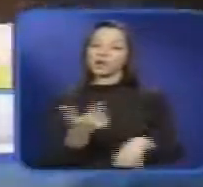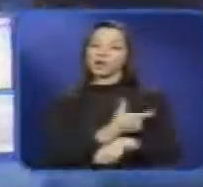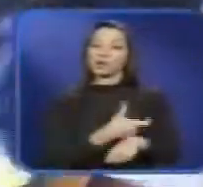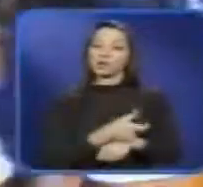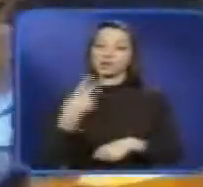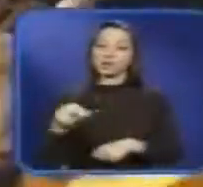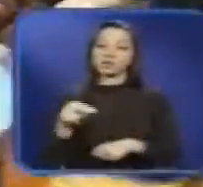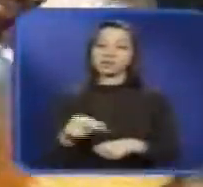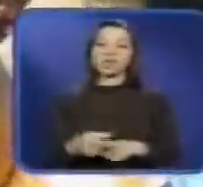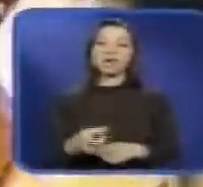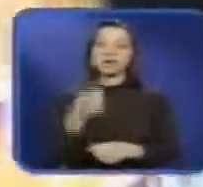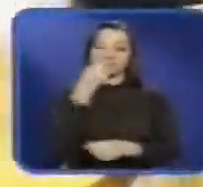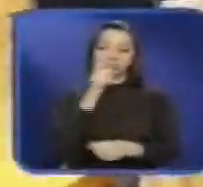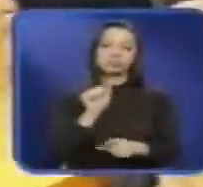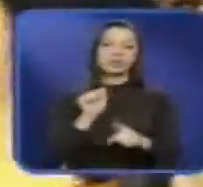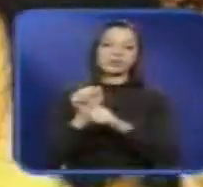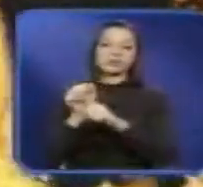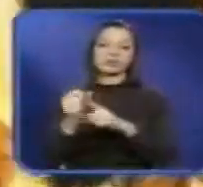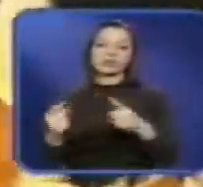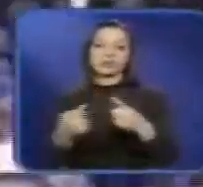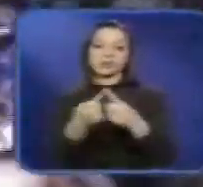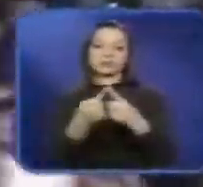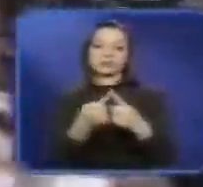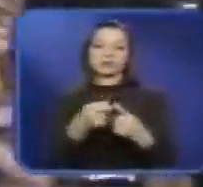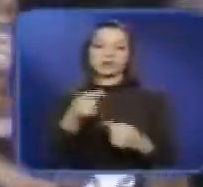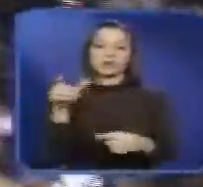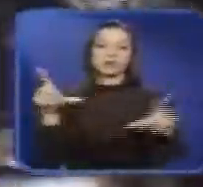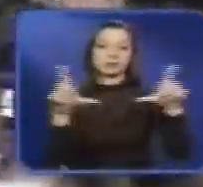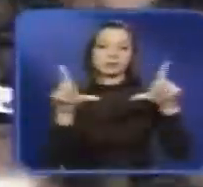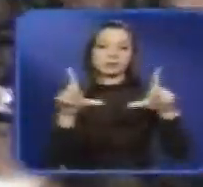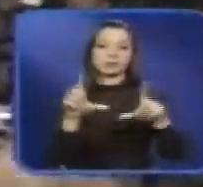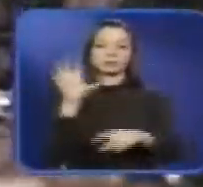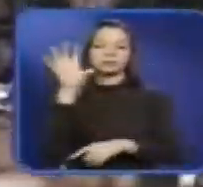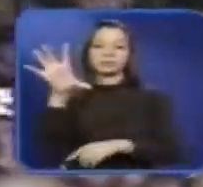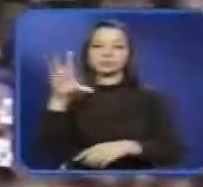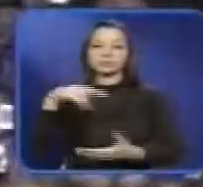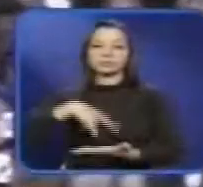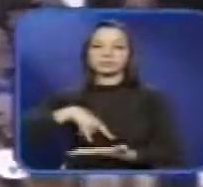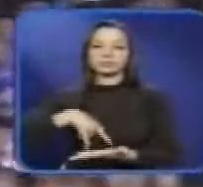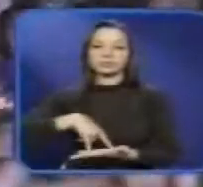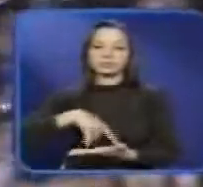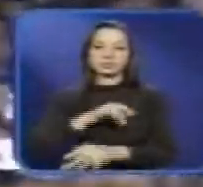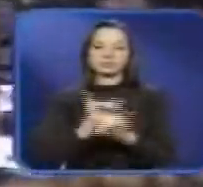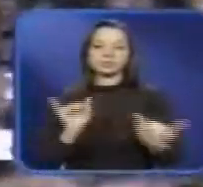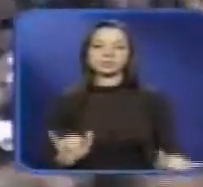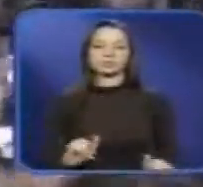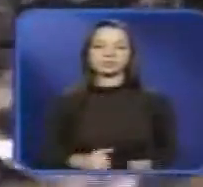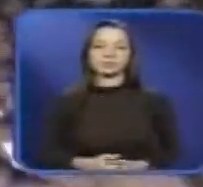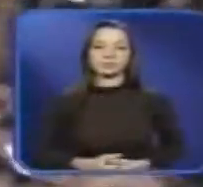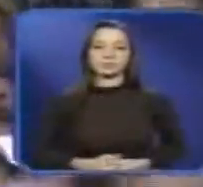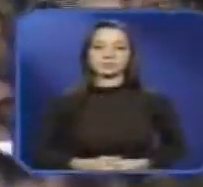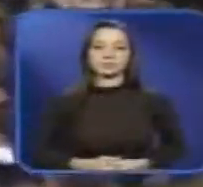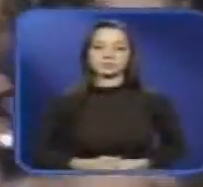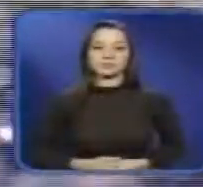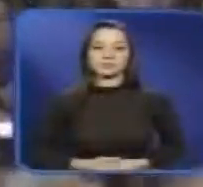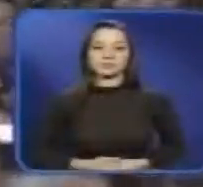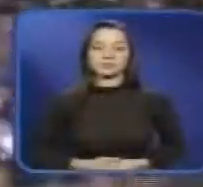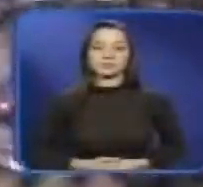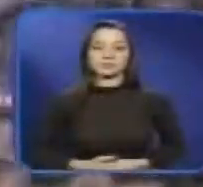incrementa su ofensiva contra los medios independientes desde el estado carabobo que harina parís el observador